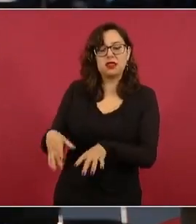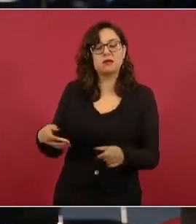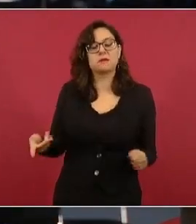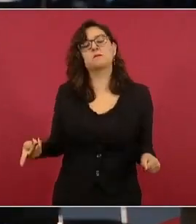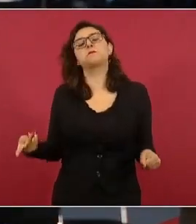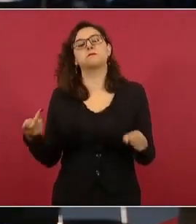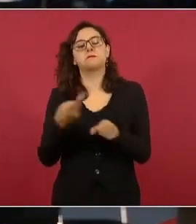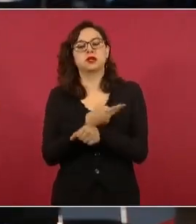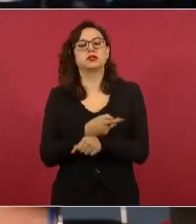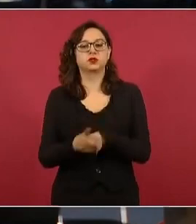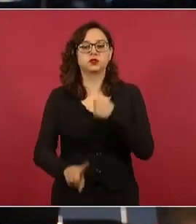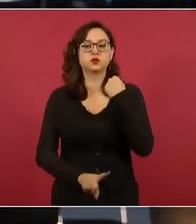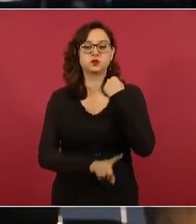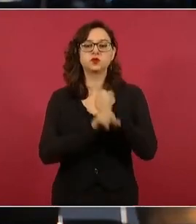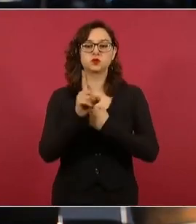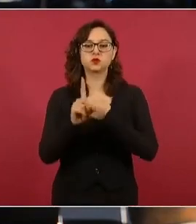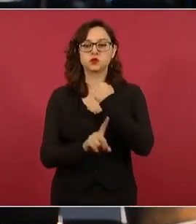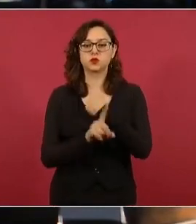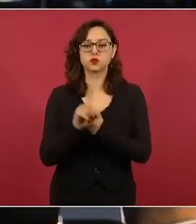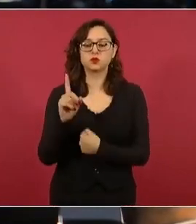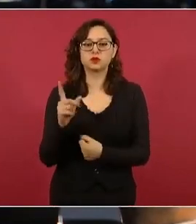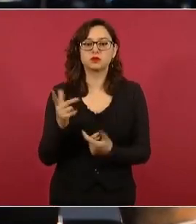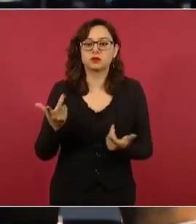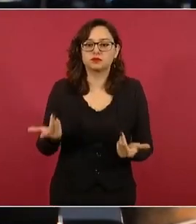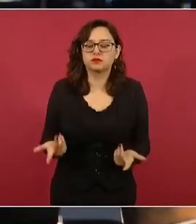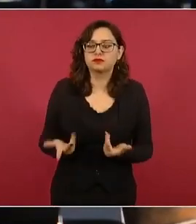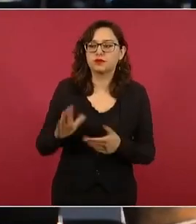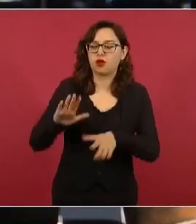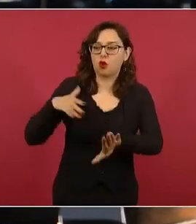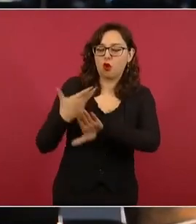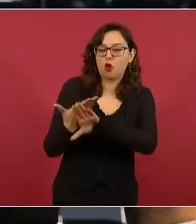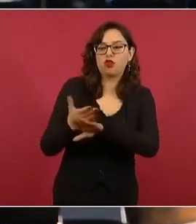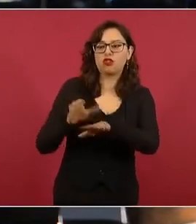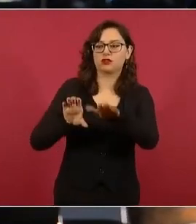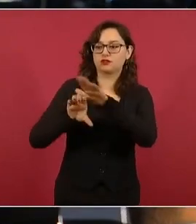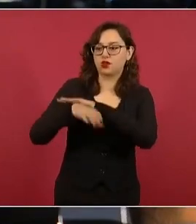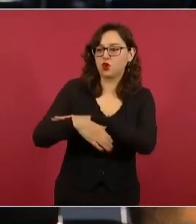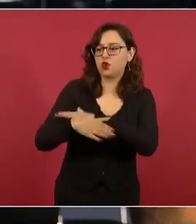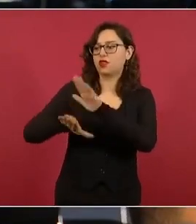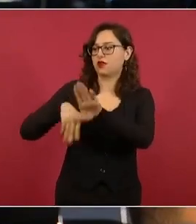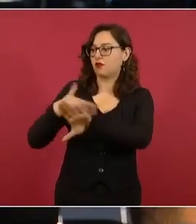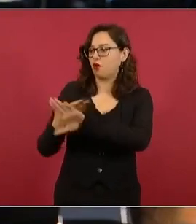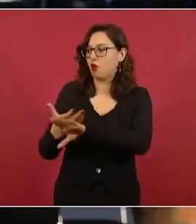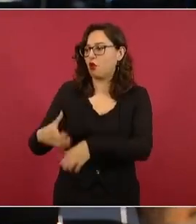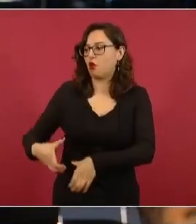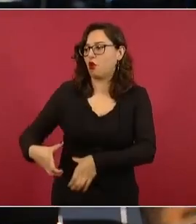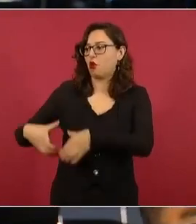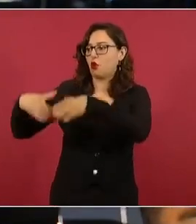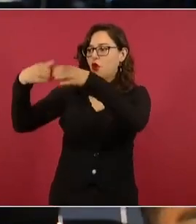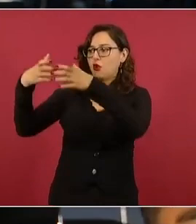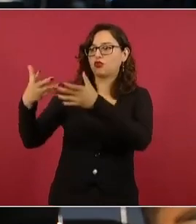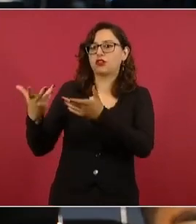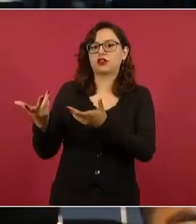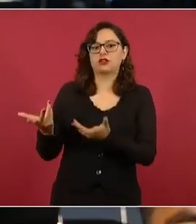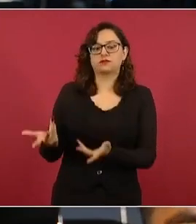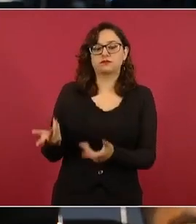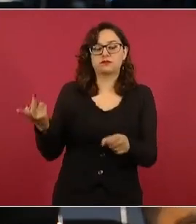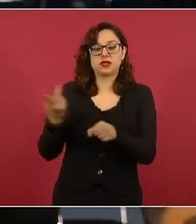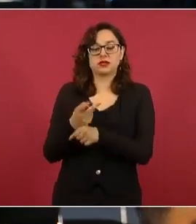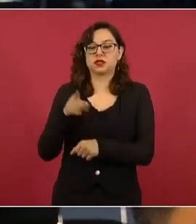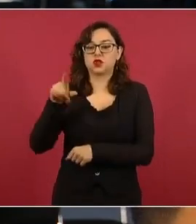tiene problemas para los cenotes. Como no tienes, Yucatán no tiene